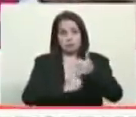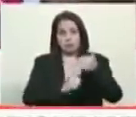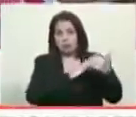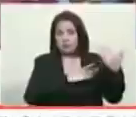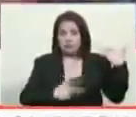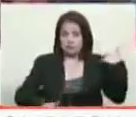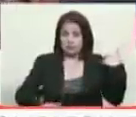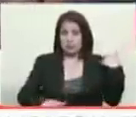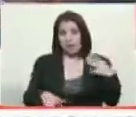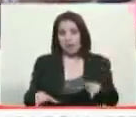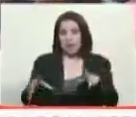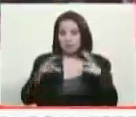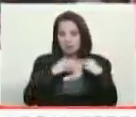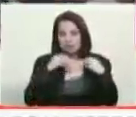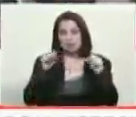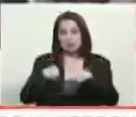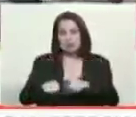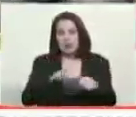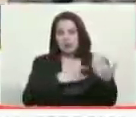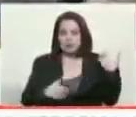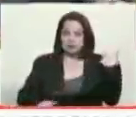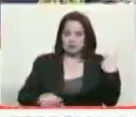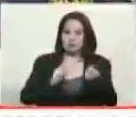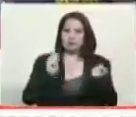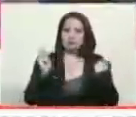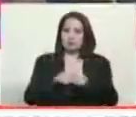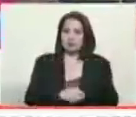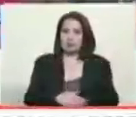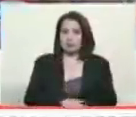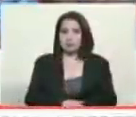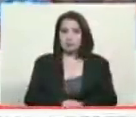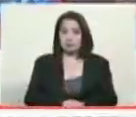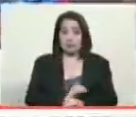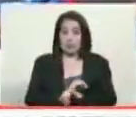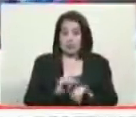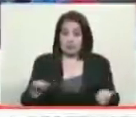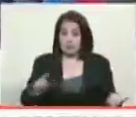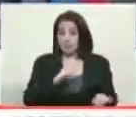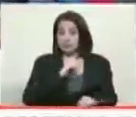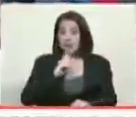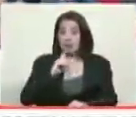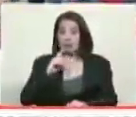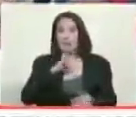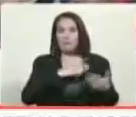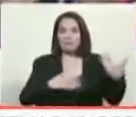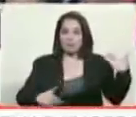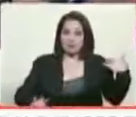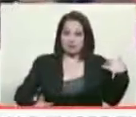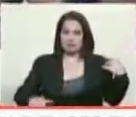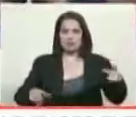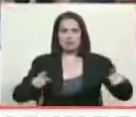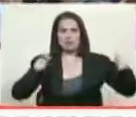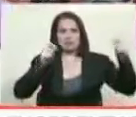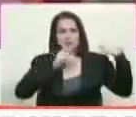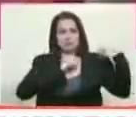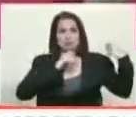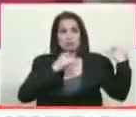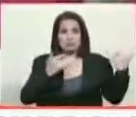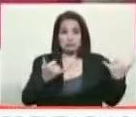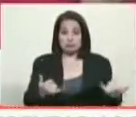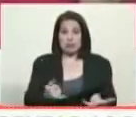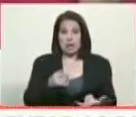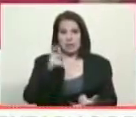En todo caso, como ya el periodo arrancó, como él se autonombró presidente, aquí a más tardar el